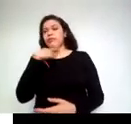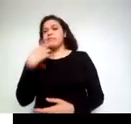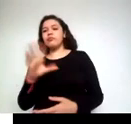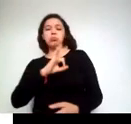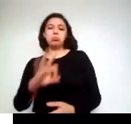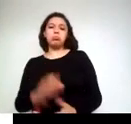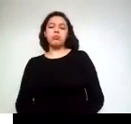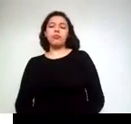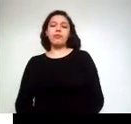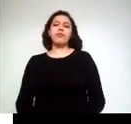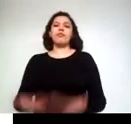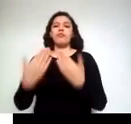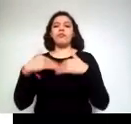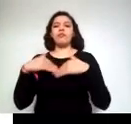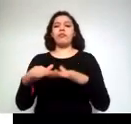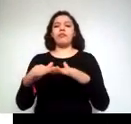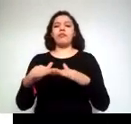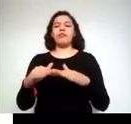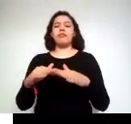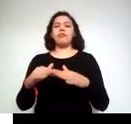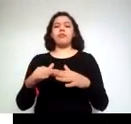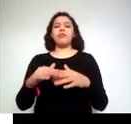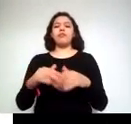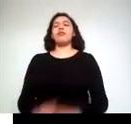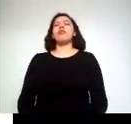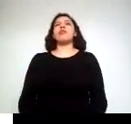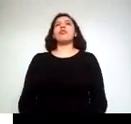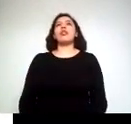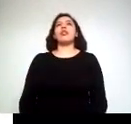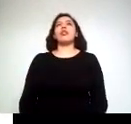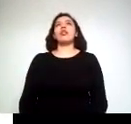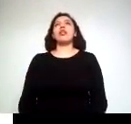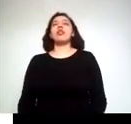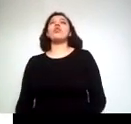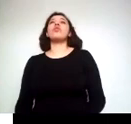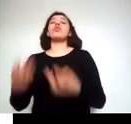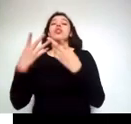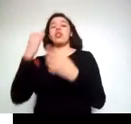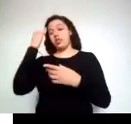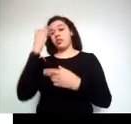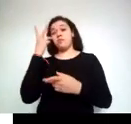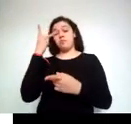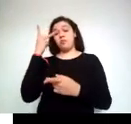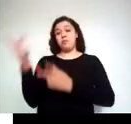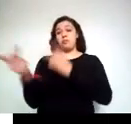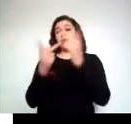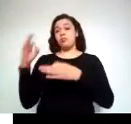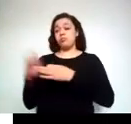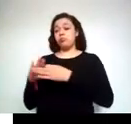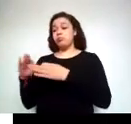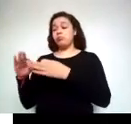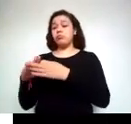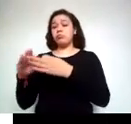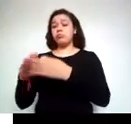La siguiente pregunta es, ¿cada cuánto tiempo se recomienda aplicar estos cuestionarios? Y si estos